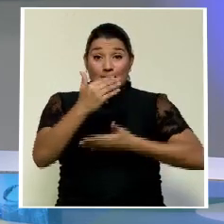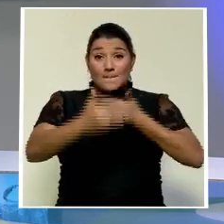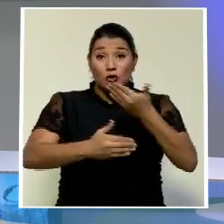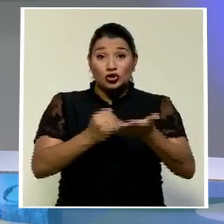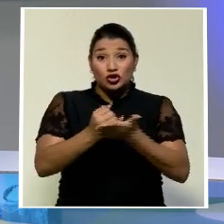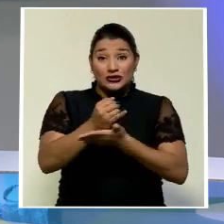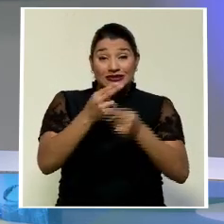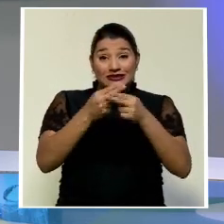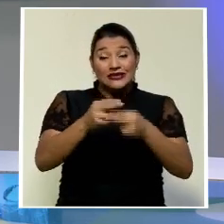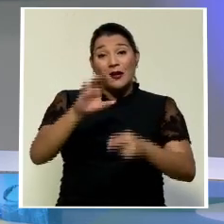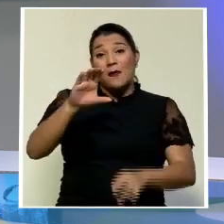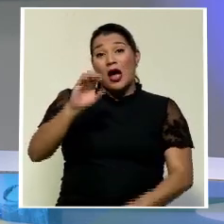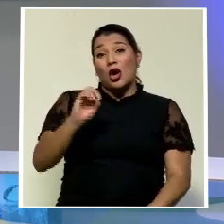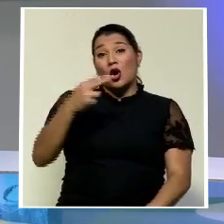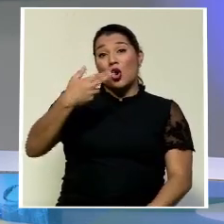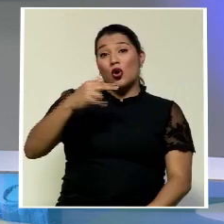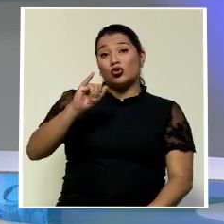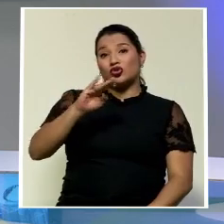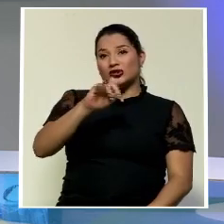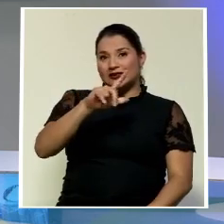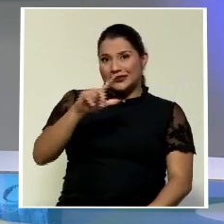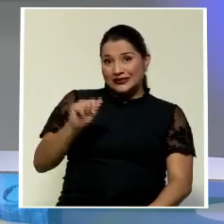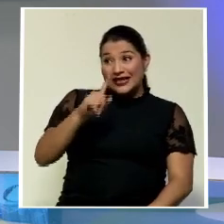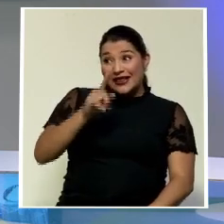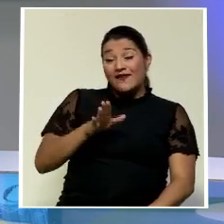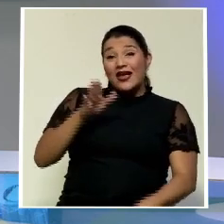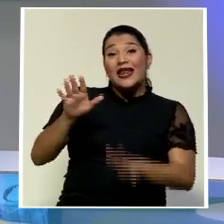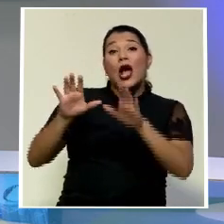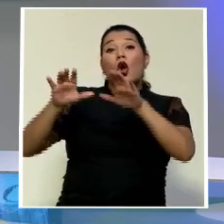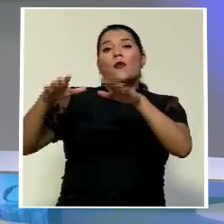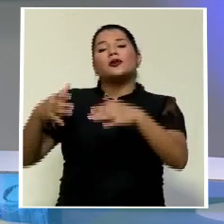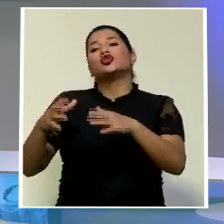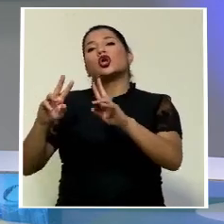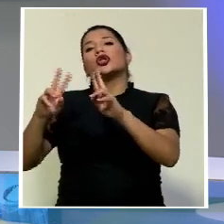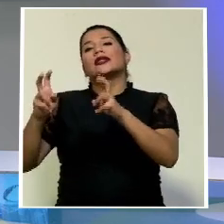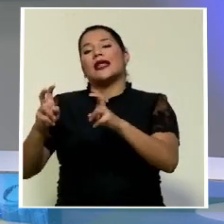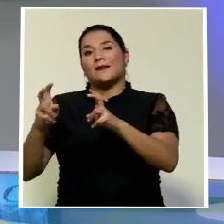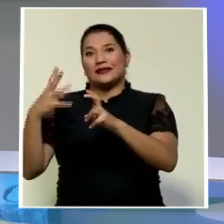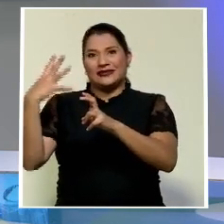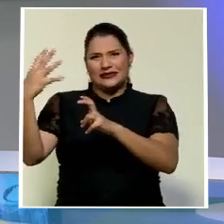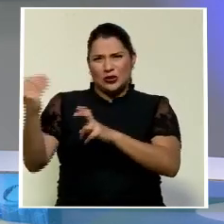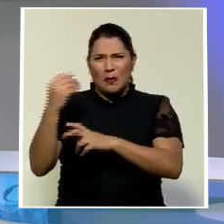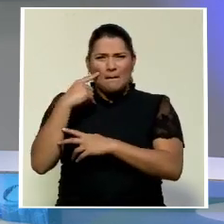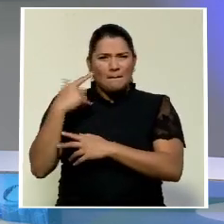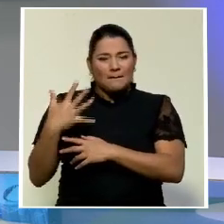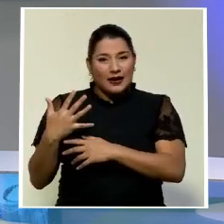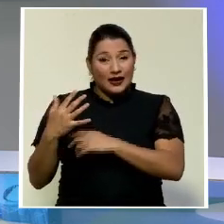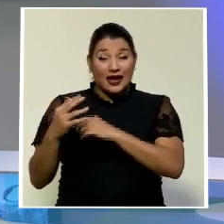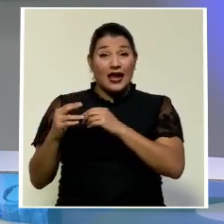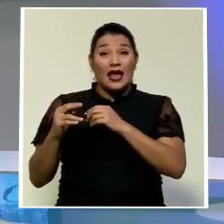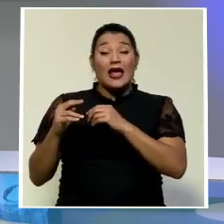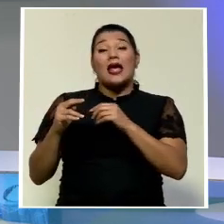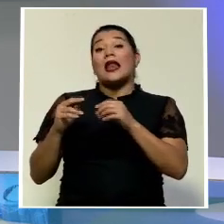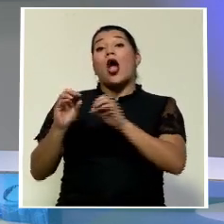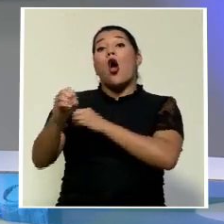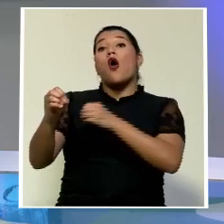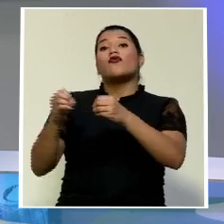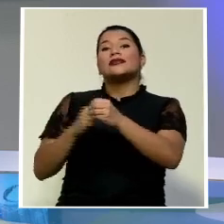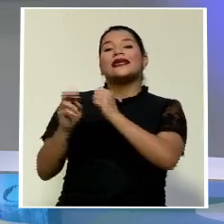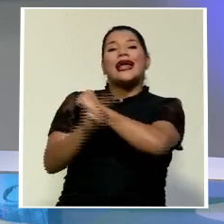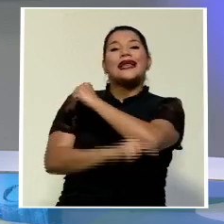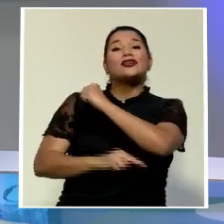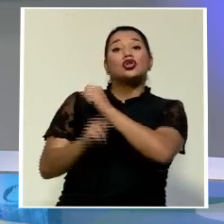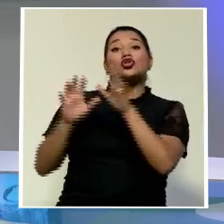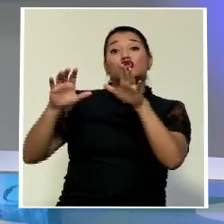al Ministerio de Relaciones Exteriores en busca de ayuda para que la Oficina de Naciones Unidas de Servicios para Proyectos, la